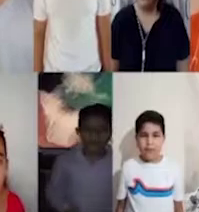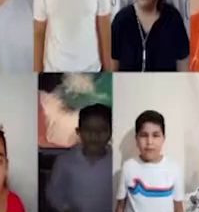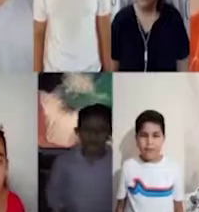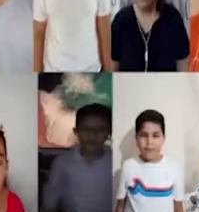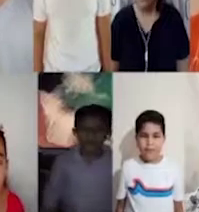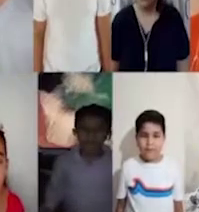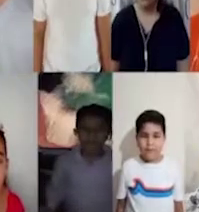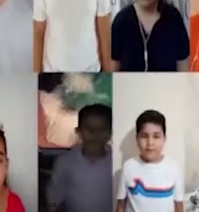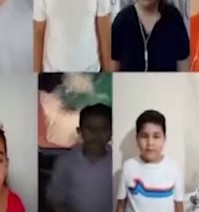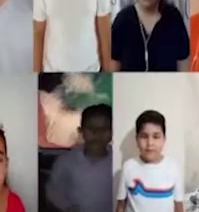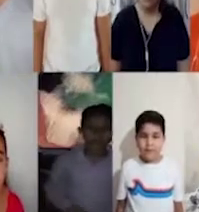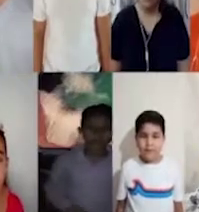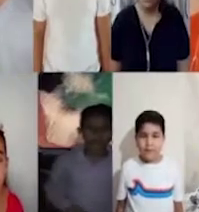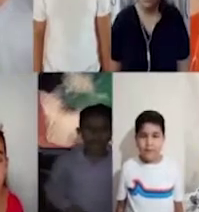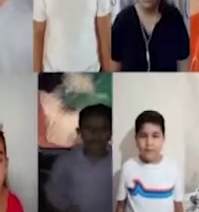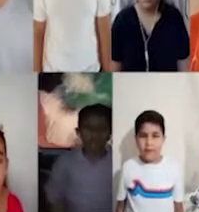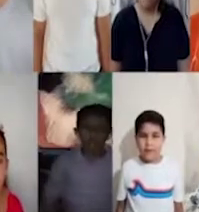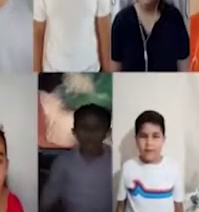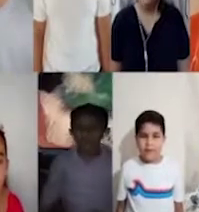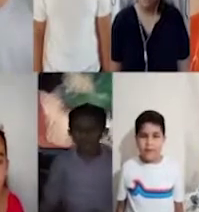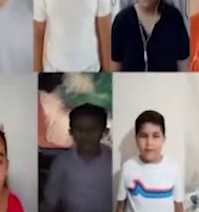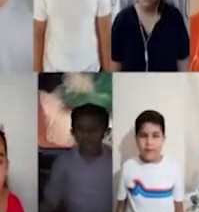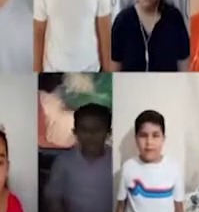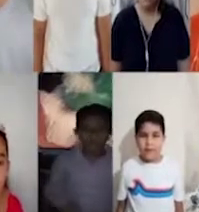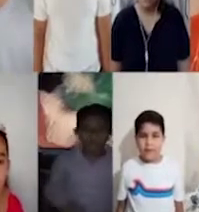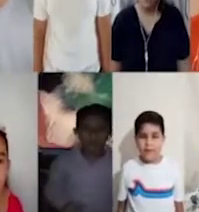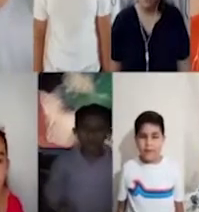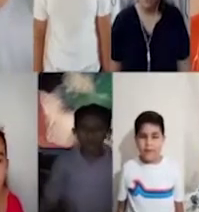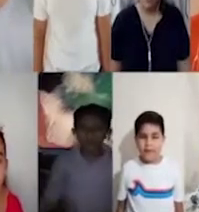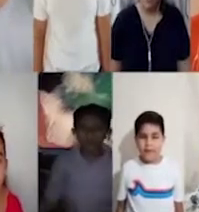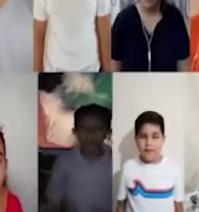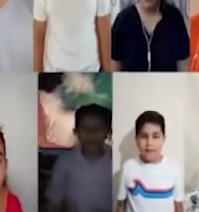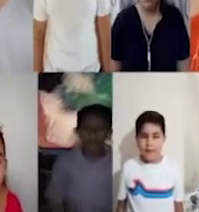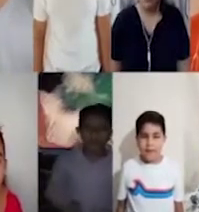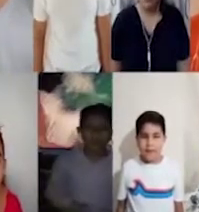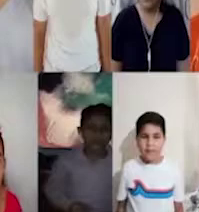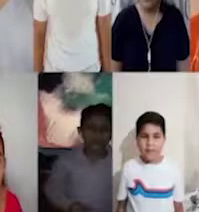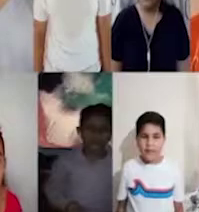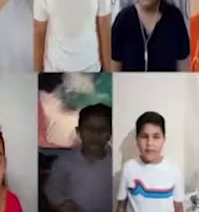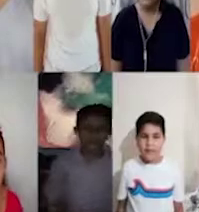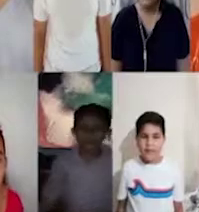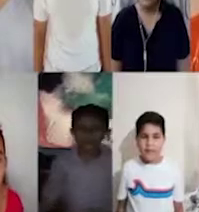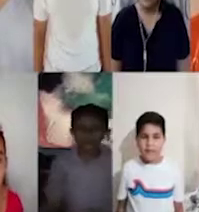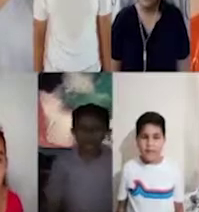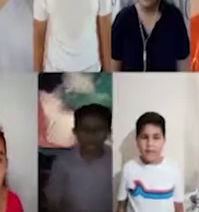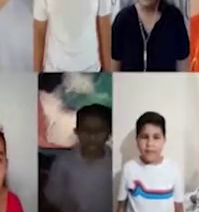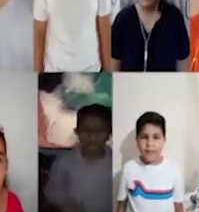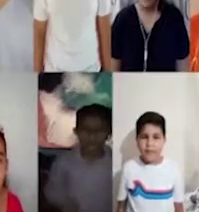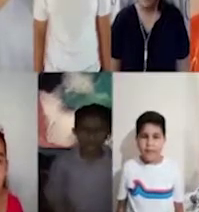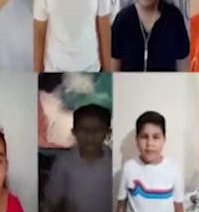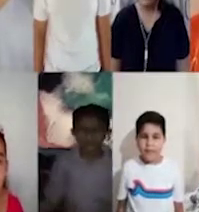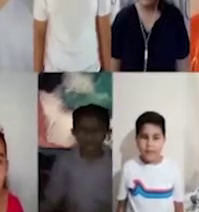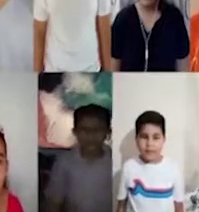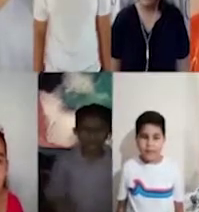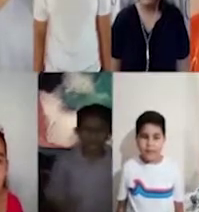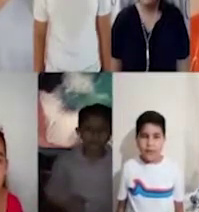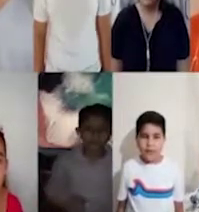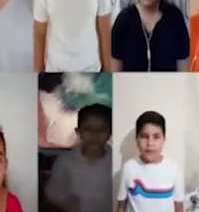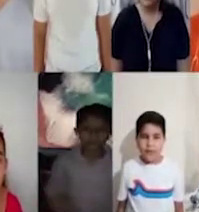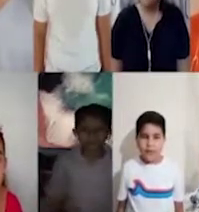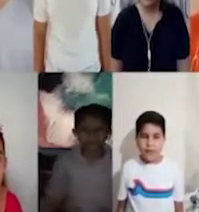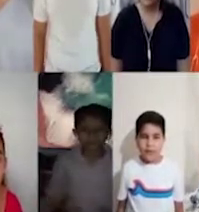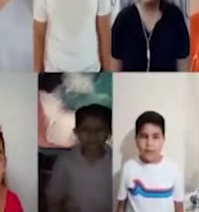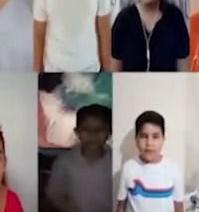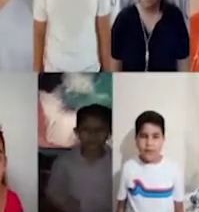La negrita cucurumbe se fue a bañar al mar para ver si las